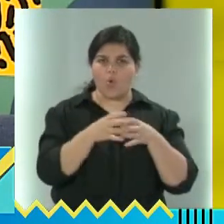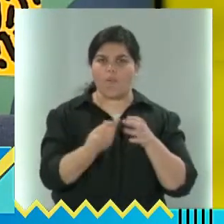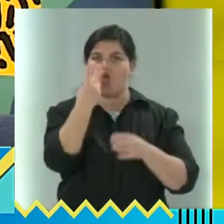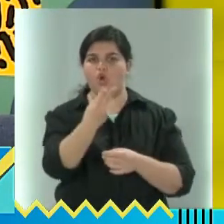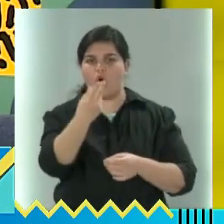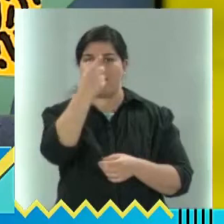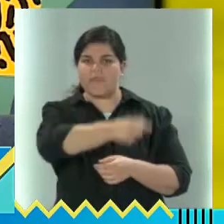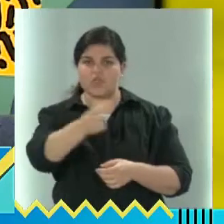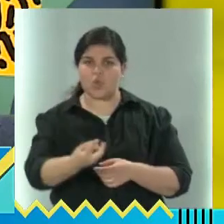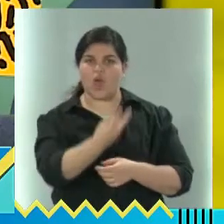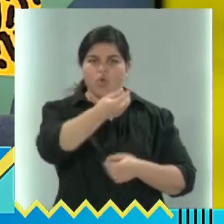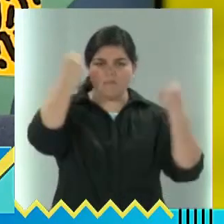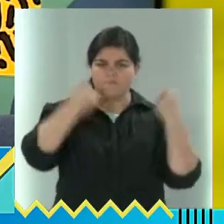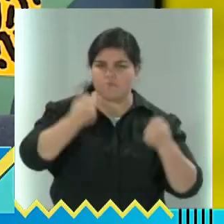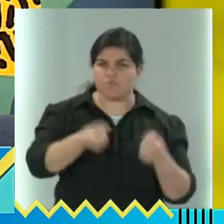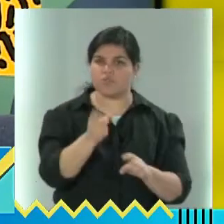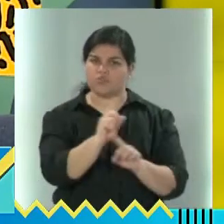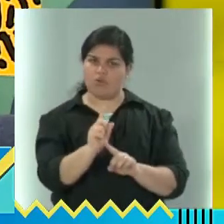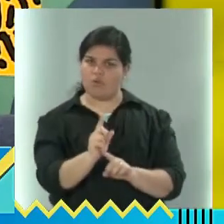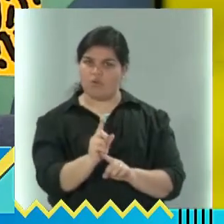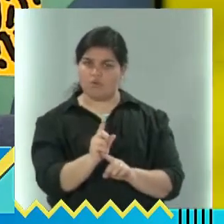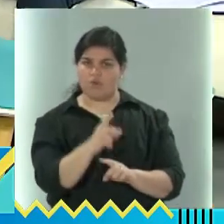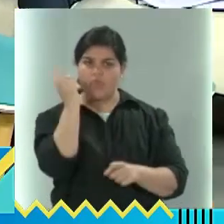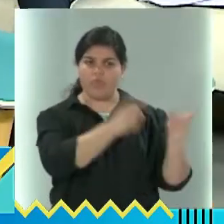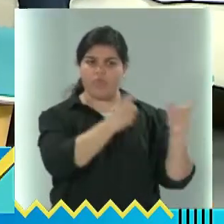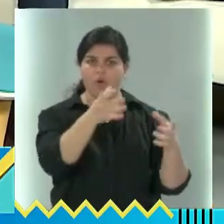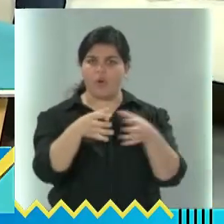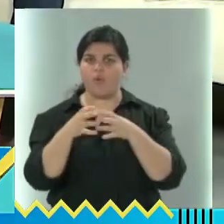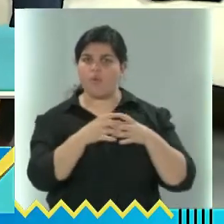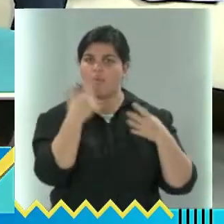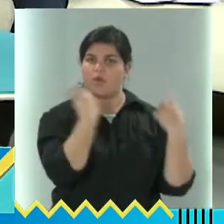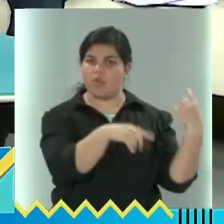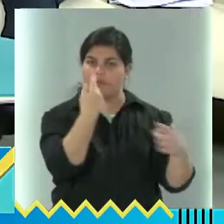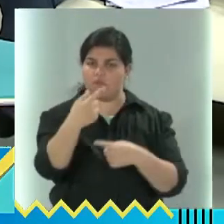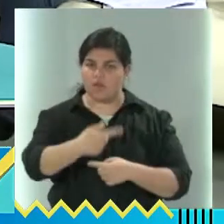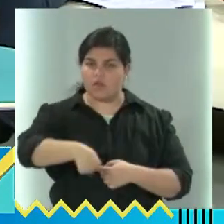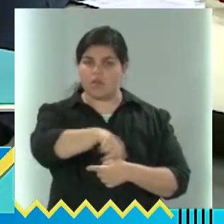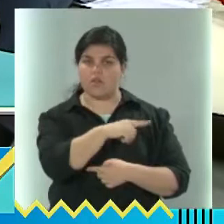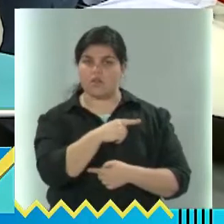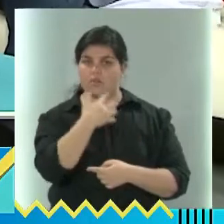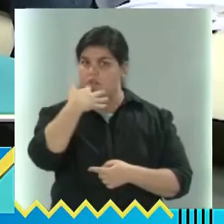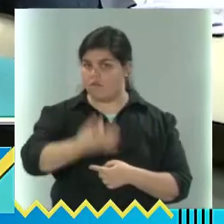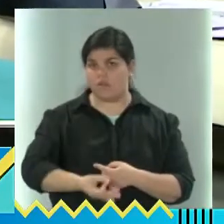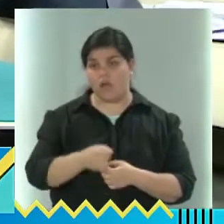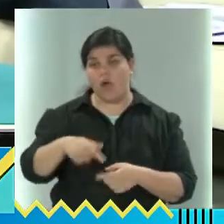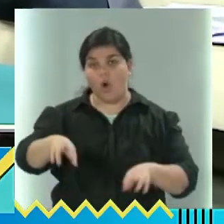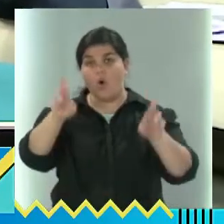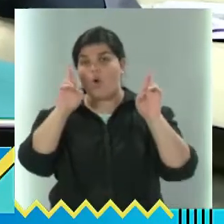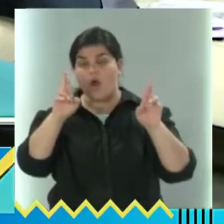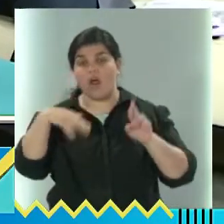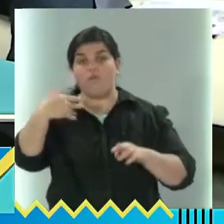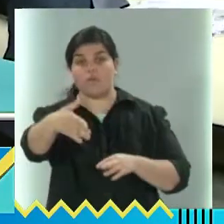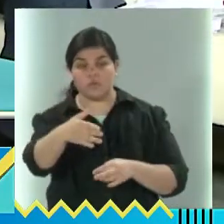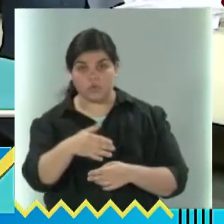que se encapricharon por alguna situación, sino simplemente porque la verdad que ha habido una señal y que esperemos que a